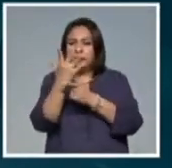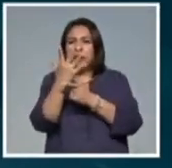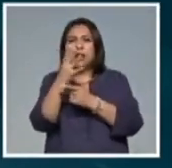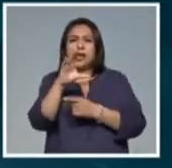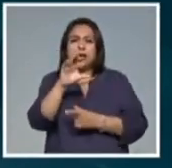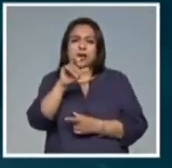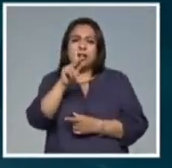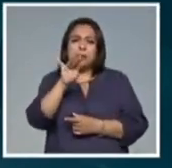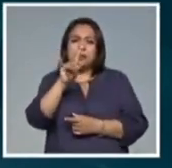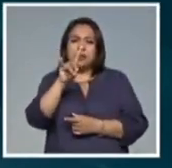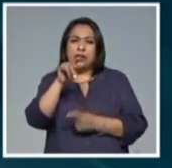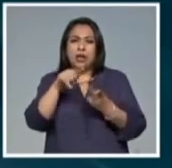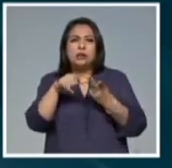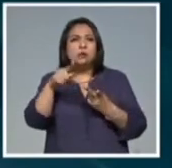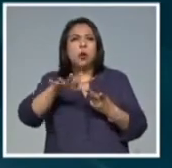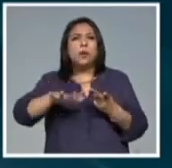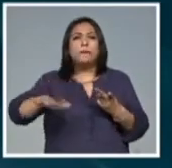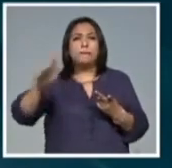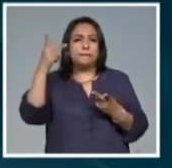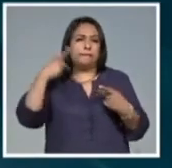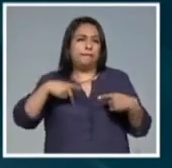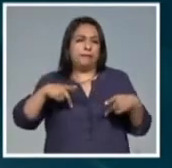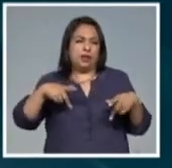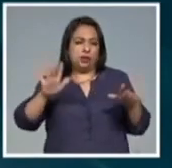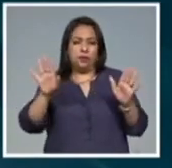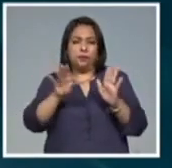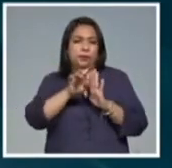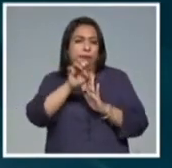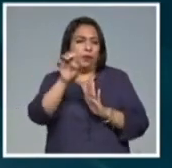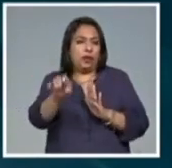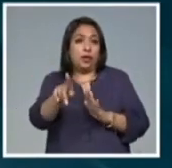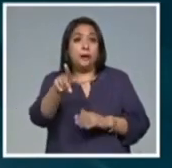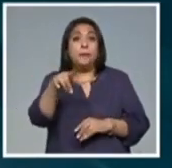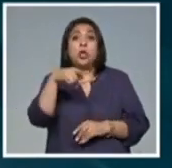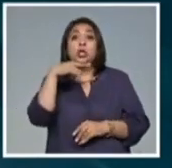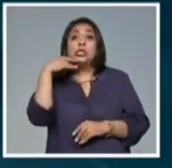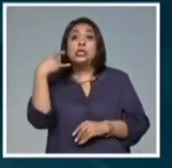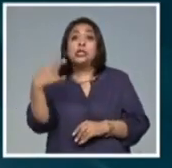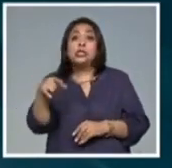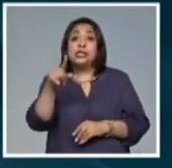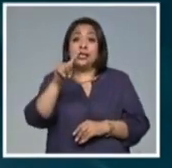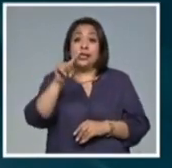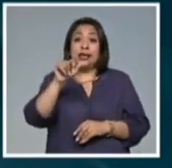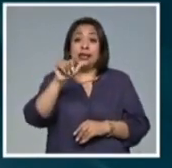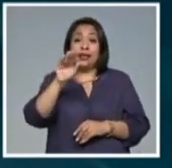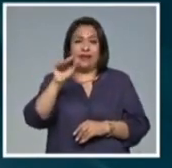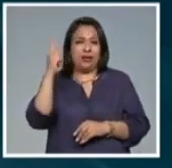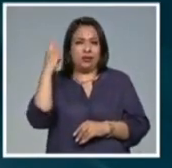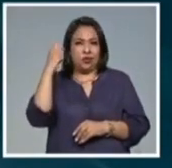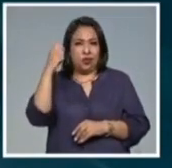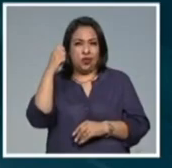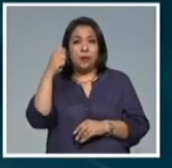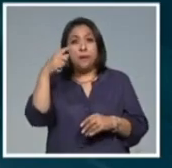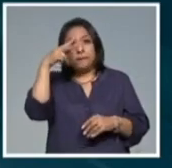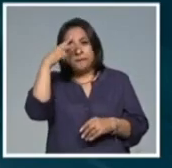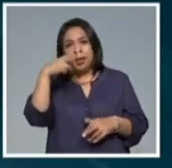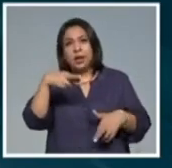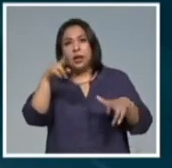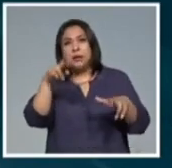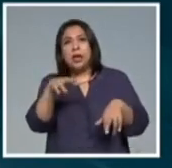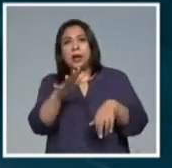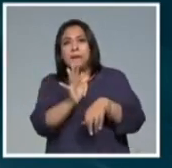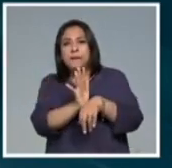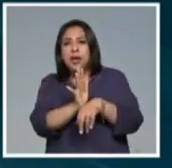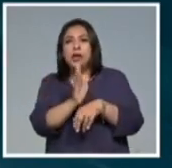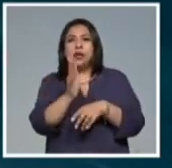capitalismo y por el imaginario colectivo. Un ejemplo, la salsa Tabasco. En el México representado por las películas